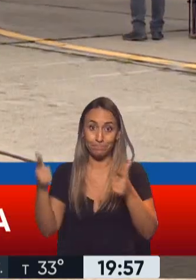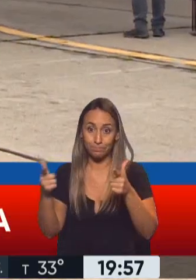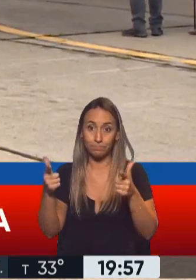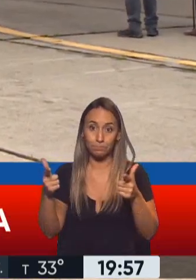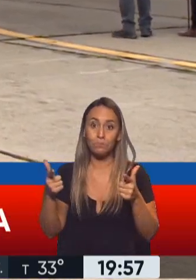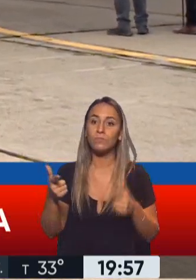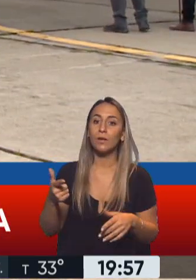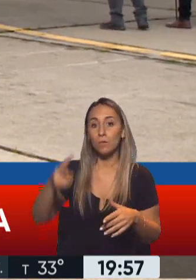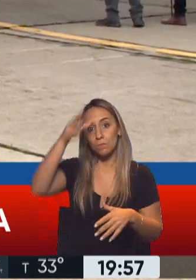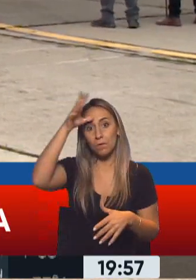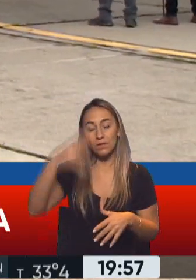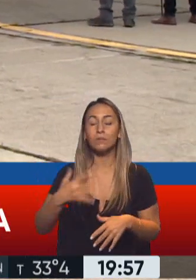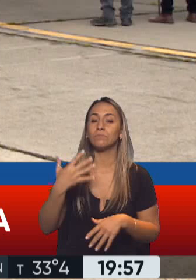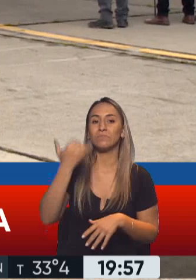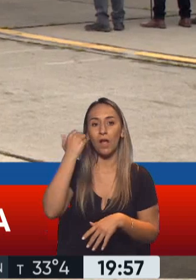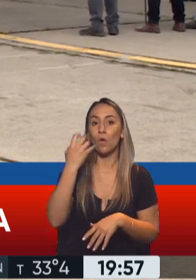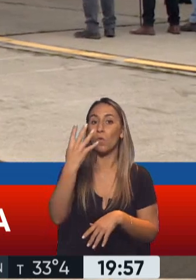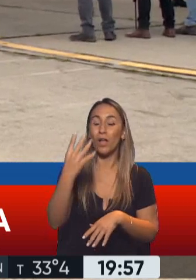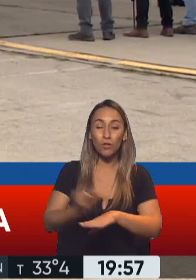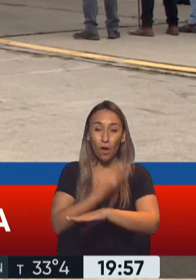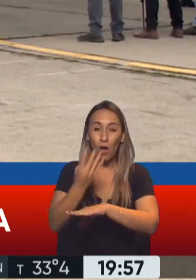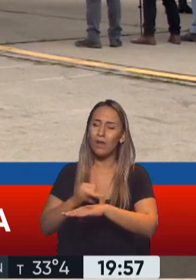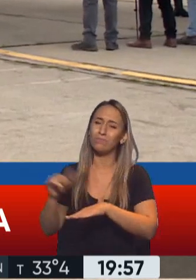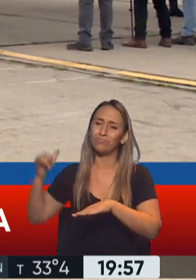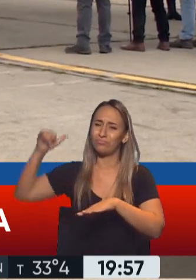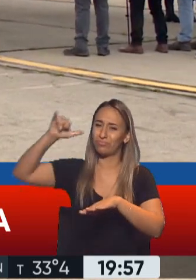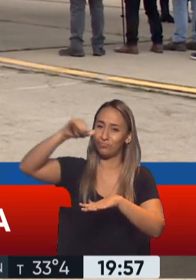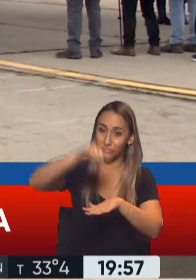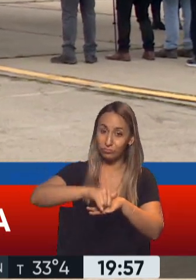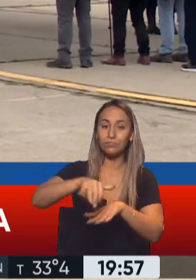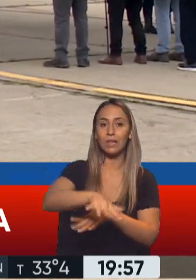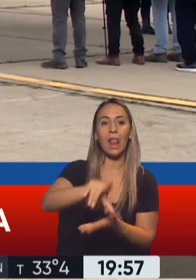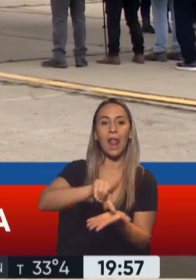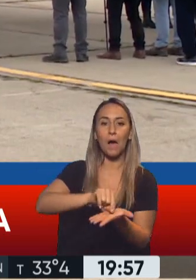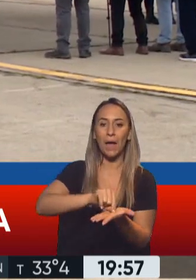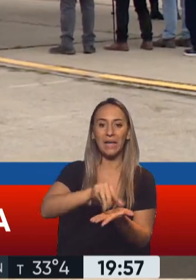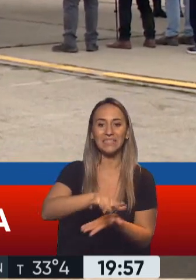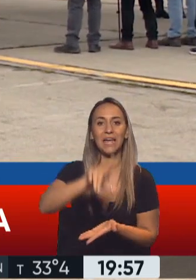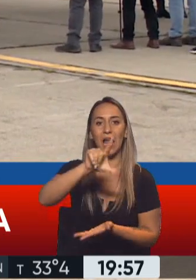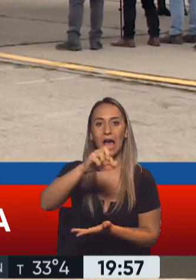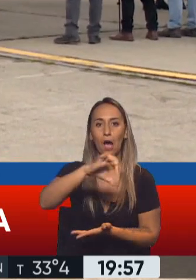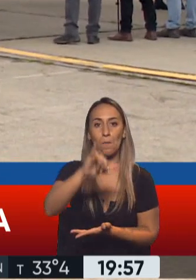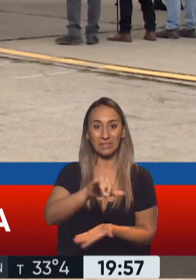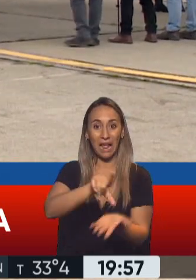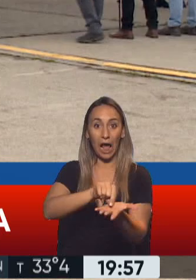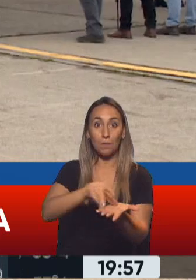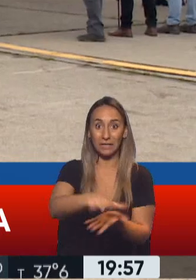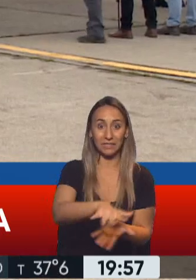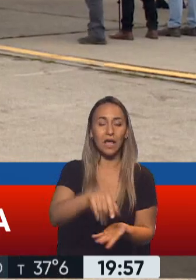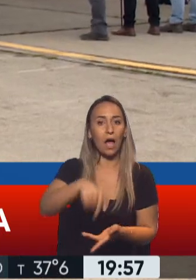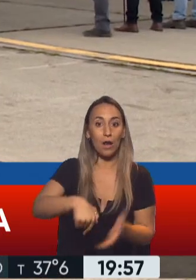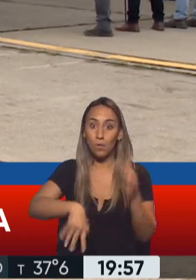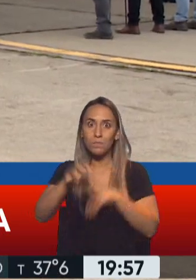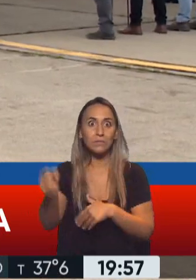Finalmente, luego de 4 horas de vuelo, el Hércules aterrizó en la ciudad de La Paz. Ahora lo más importante va a ser repartir